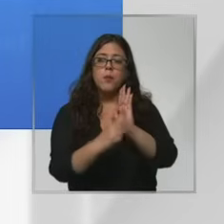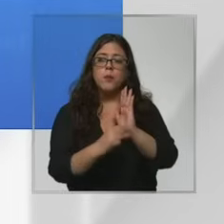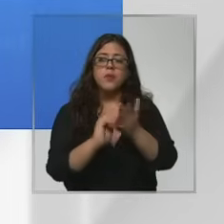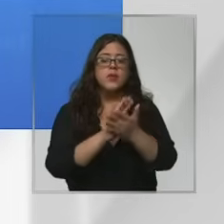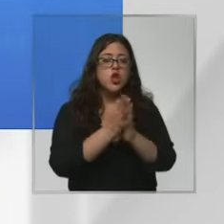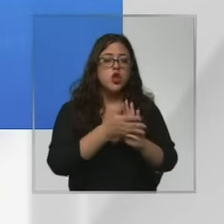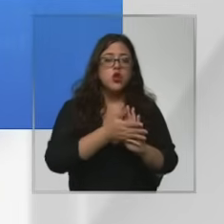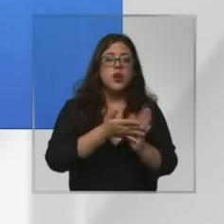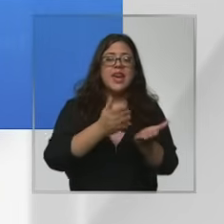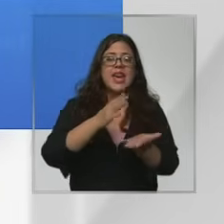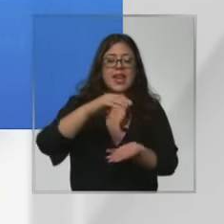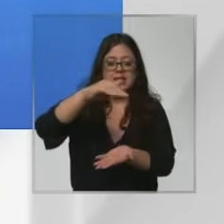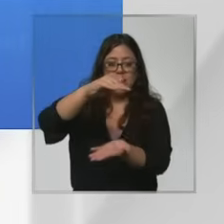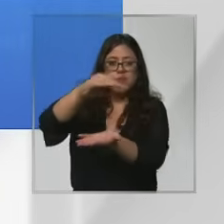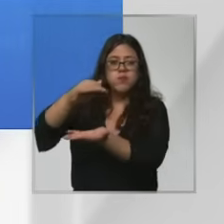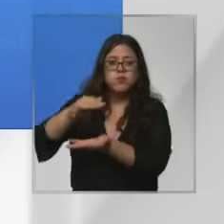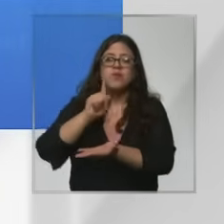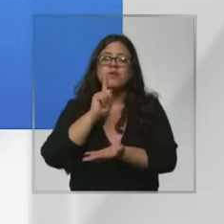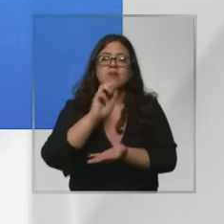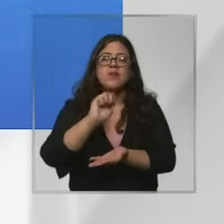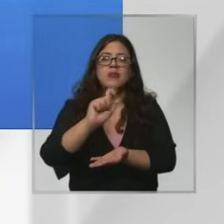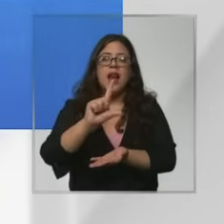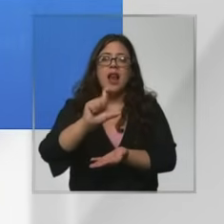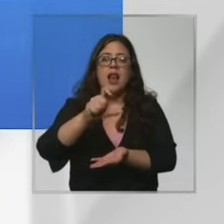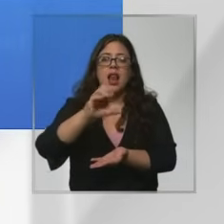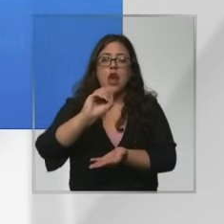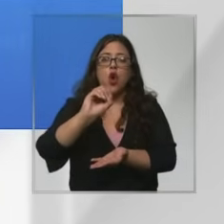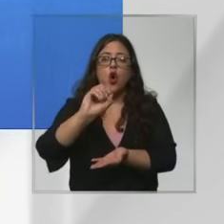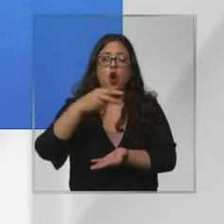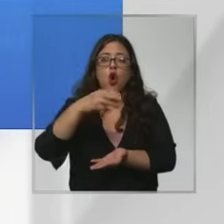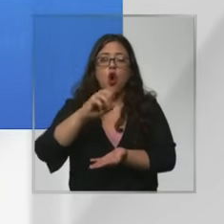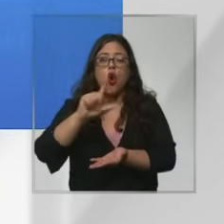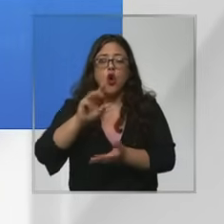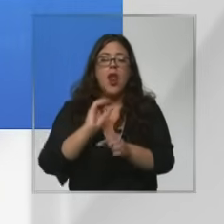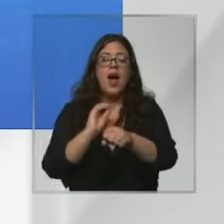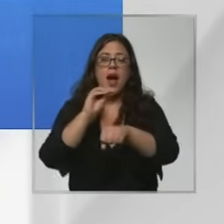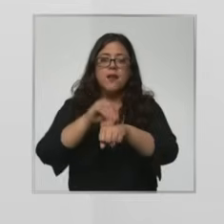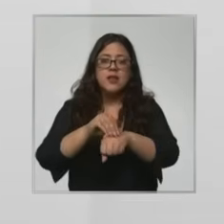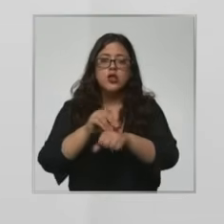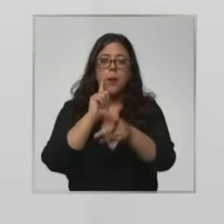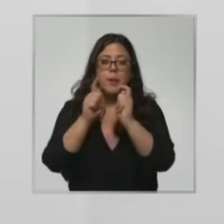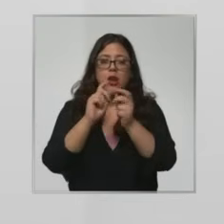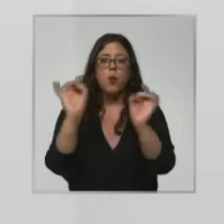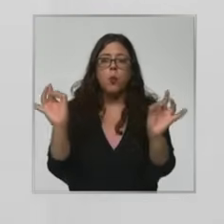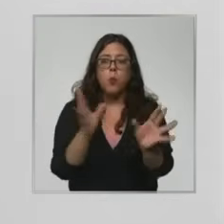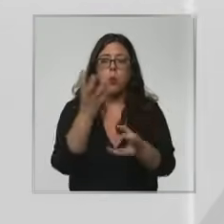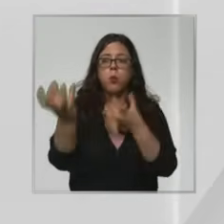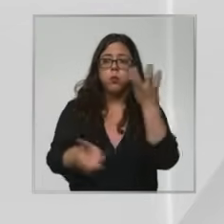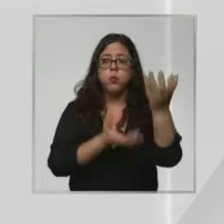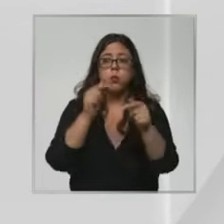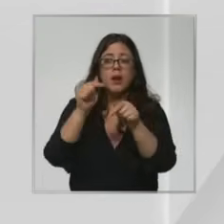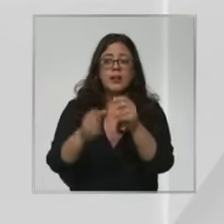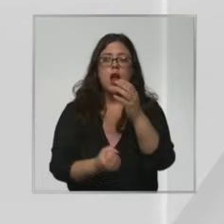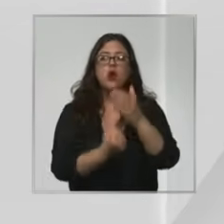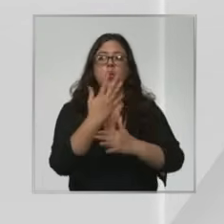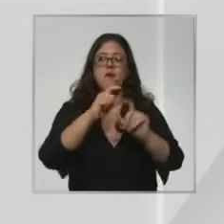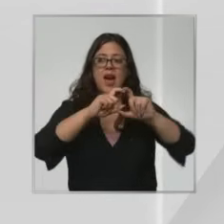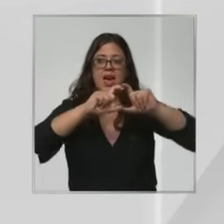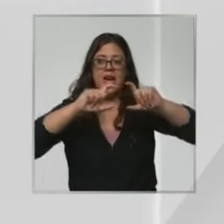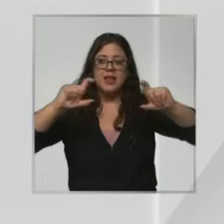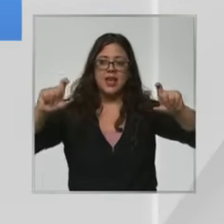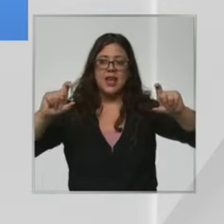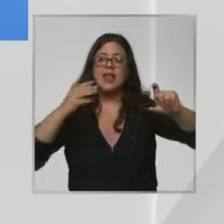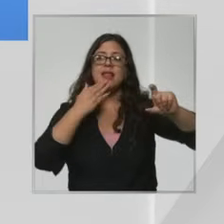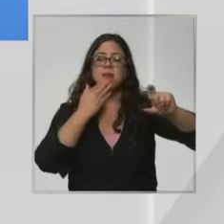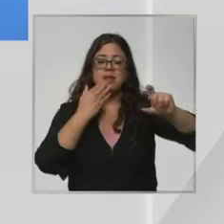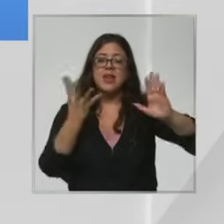todas las esencias que contienen alcohol como ingrediente, advirtiendo del riesgo de inflamación. Esta es la nueva etiqueta que ahora